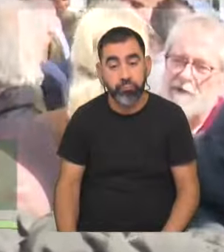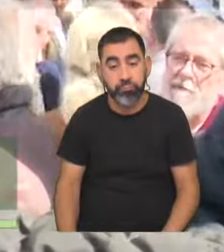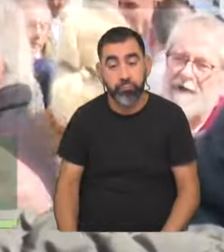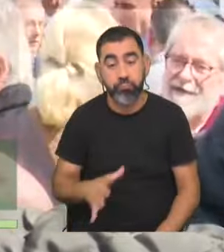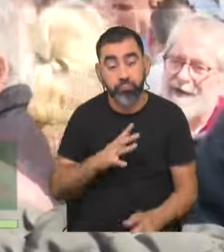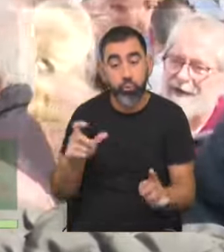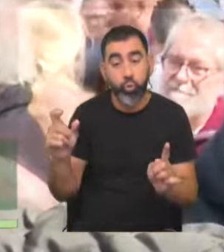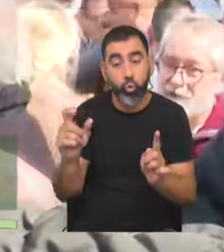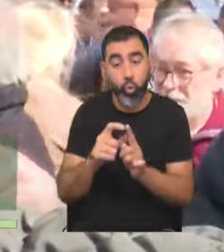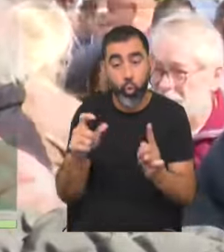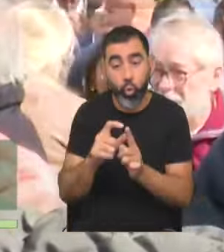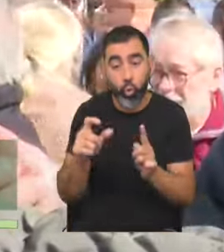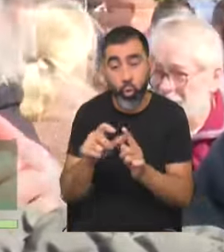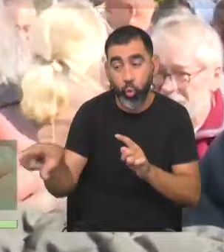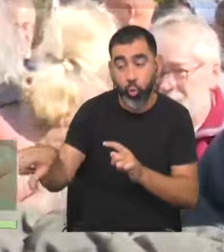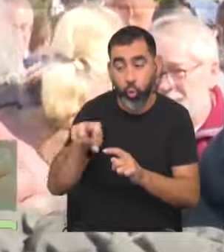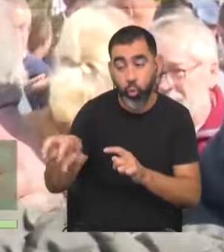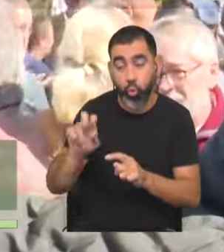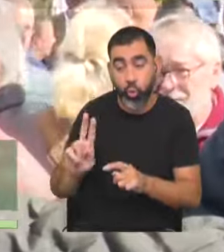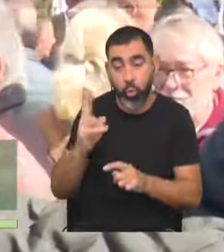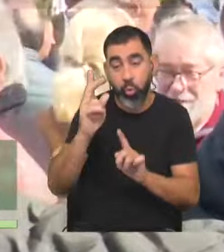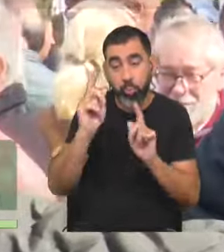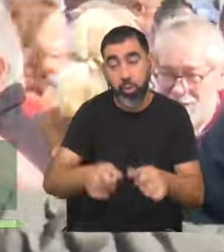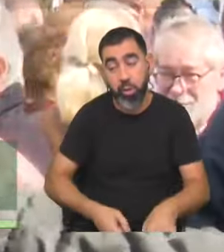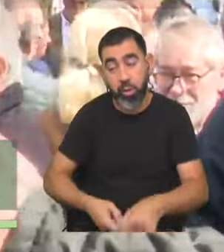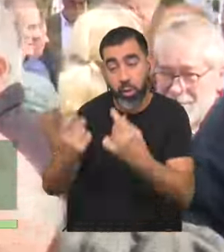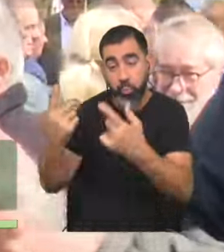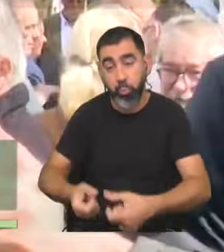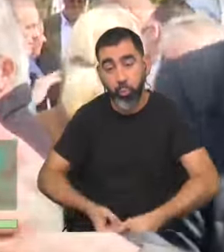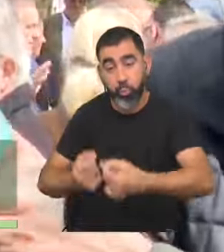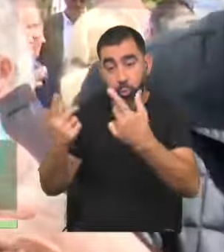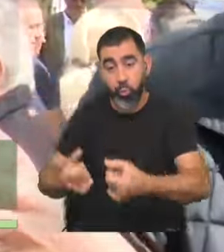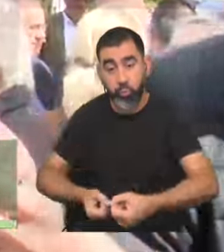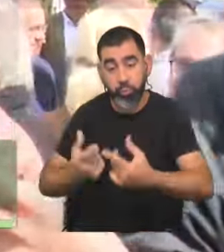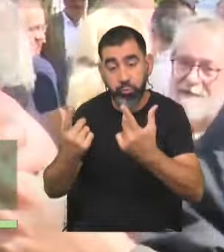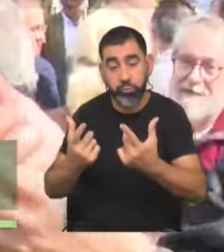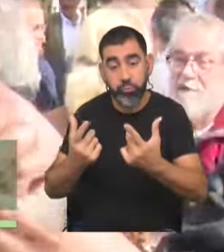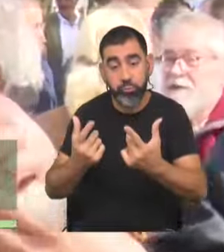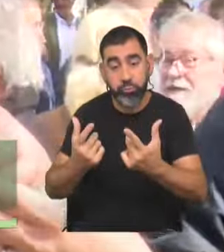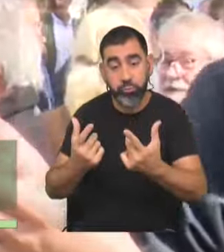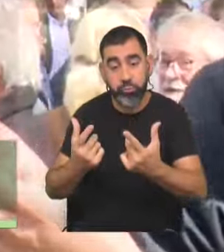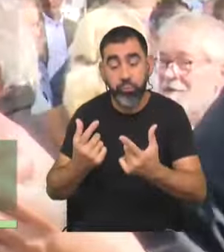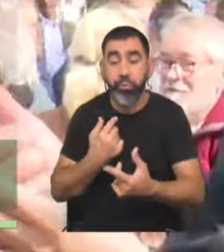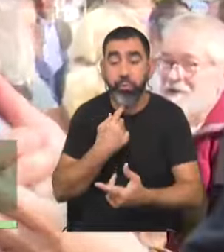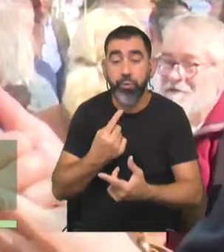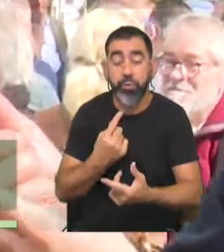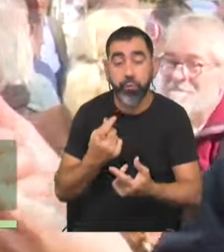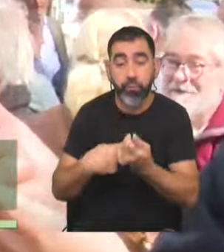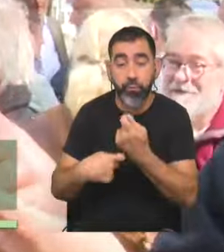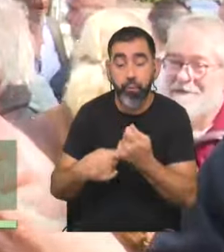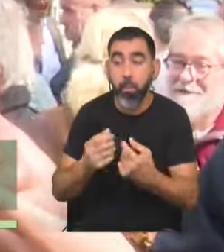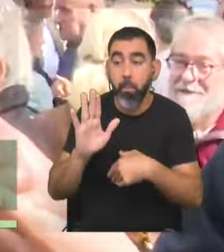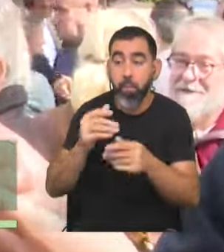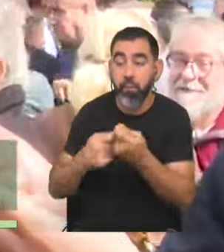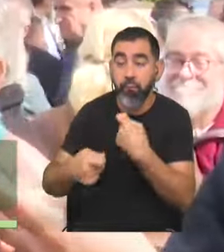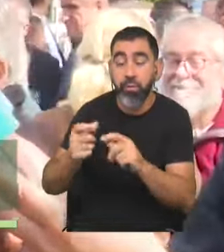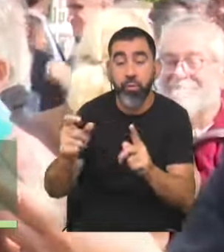dólares que ingresa al país que junto con las exportaciones generan una una un debilitamiento de oferta y es mucho más oferta